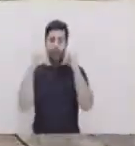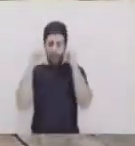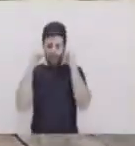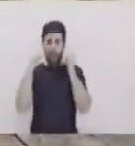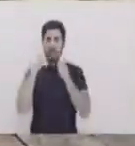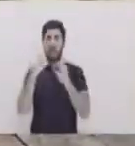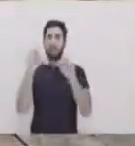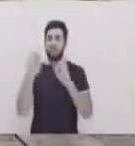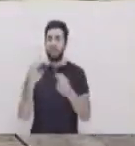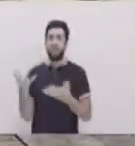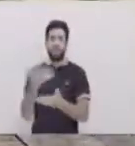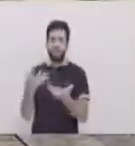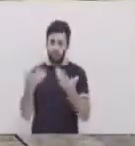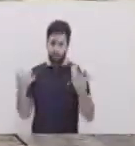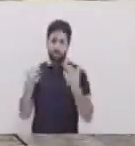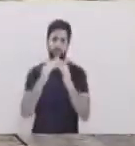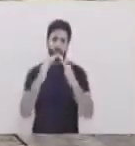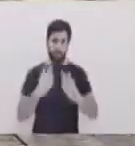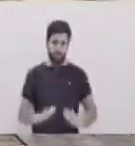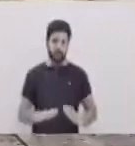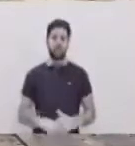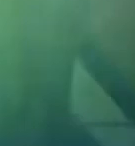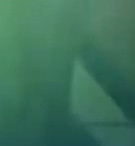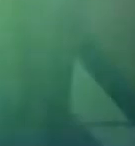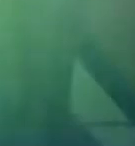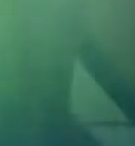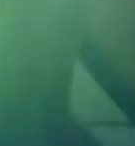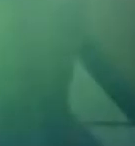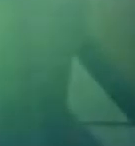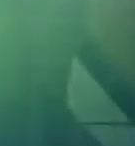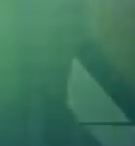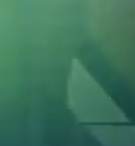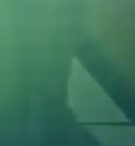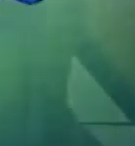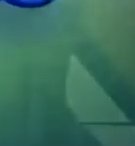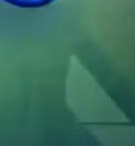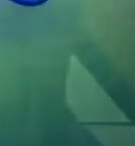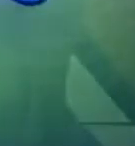el distanciamiento social. Quédate en casa, que juntos saldremos.